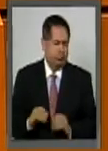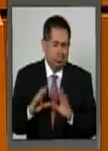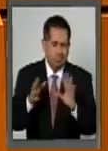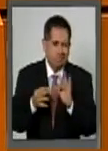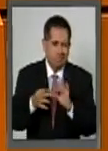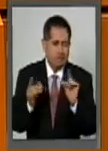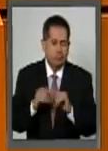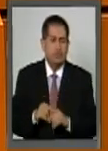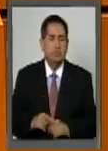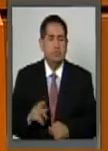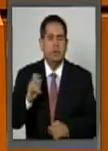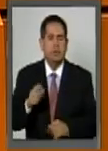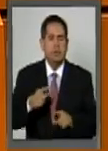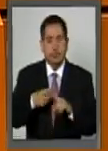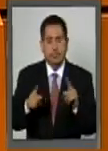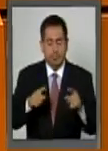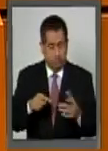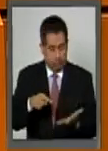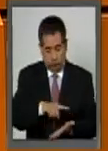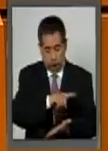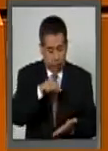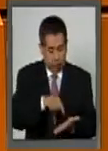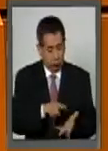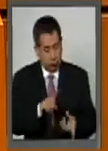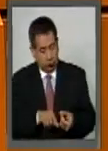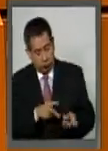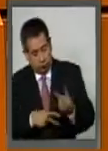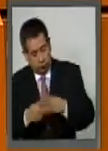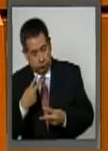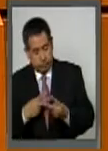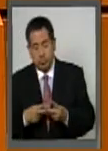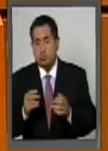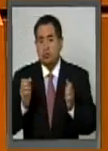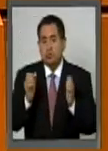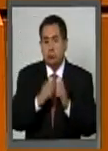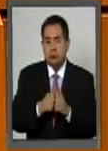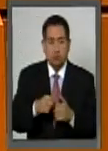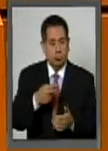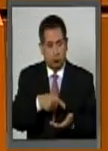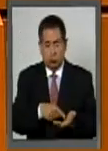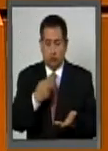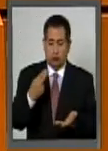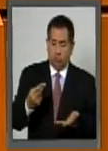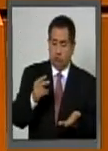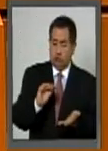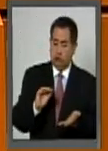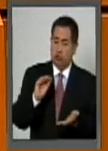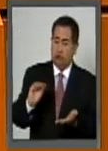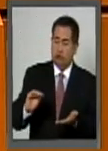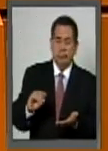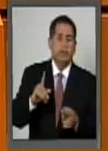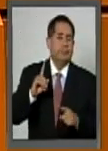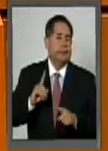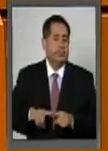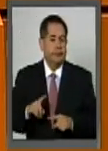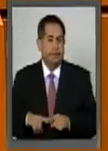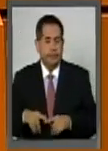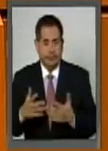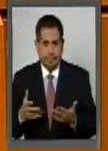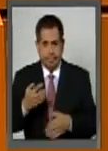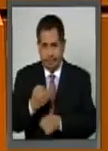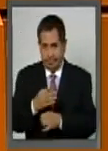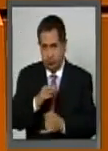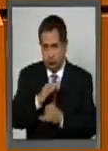la diferencia de la indicación geográfica con respecto a la denominación de origen es que en este